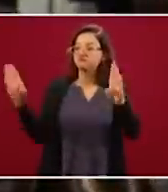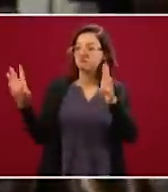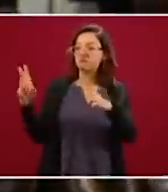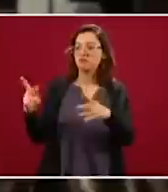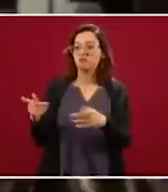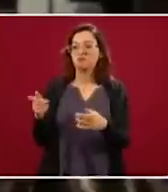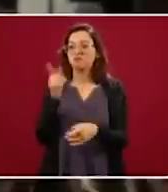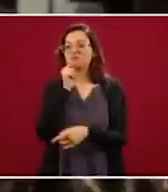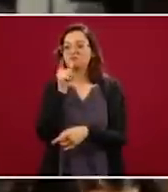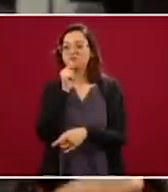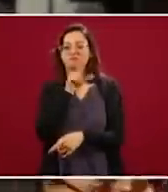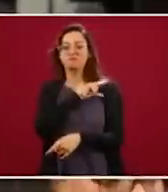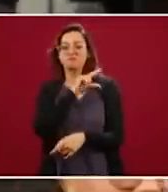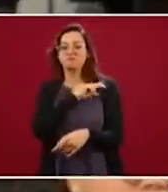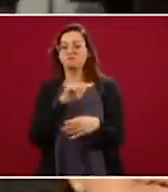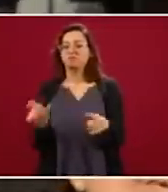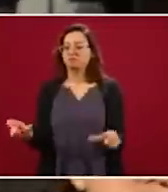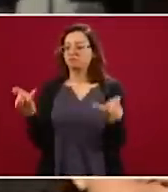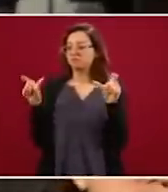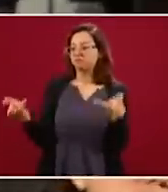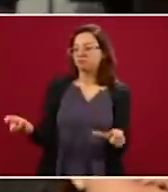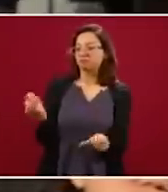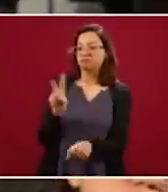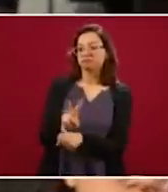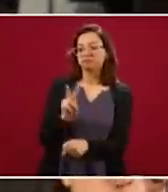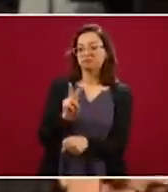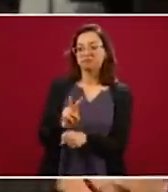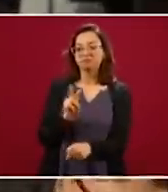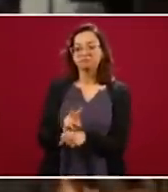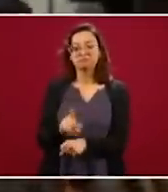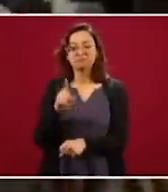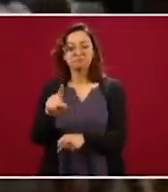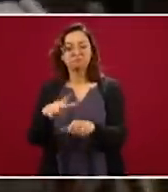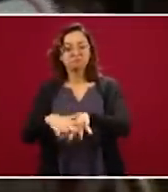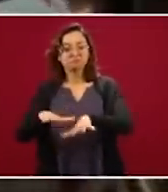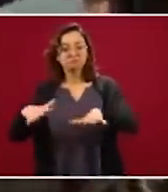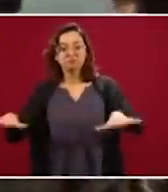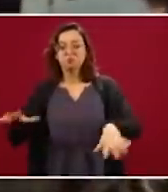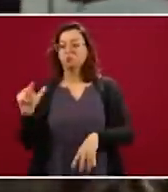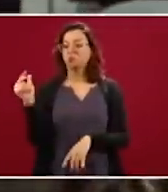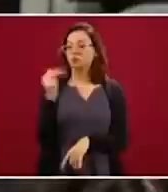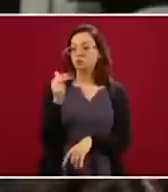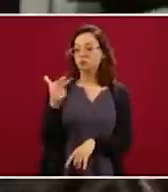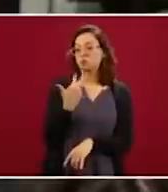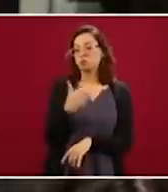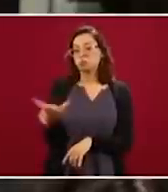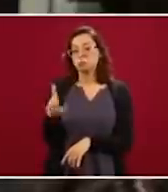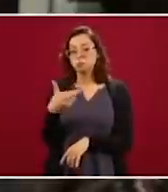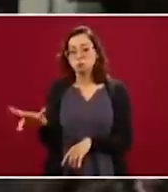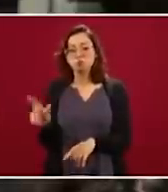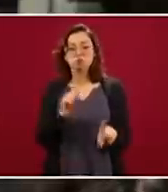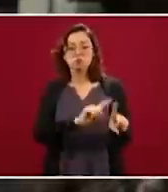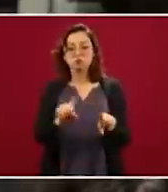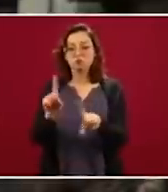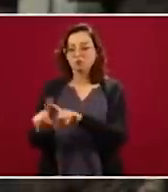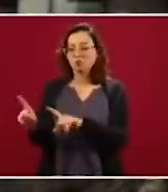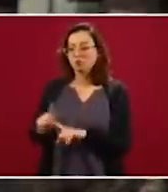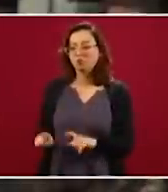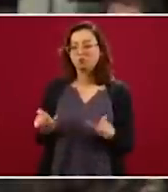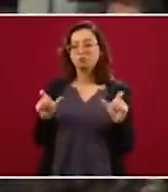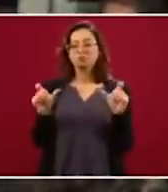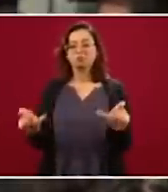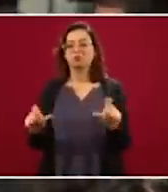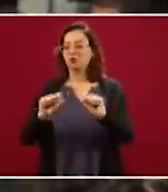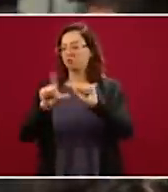de las playas, sobre todo el Médano y las más importantes por hoteleros, restauranteros y demás, cosa que se da en cualquier parte